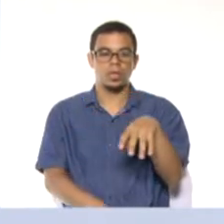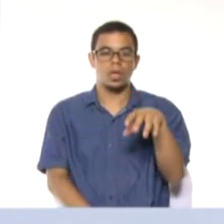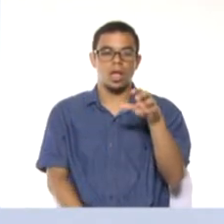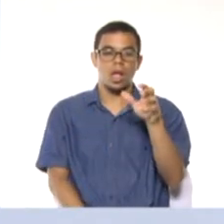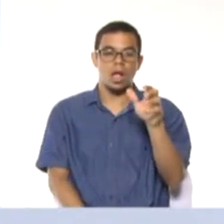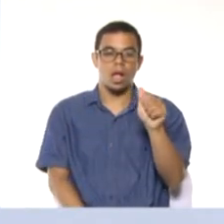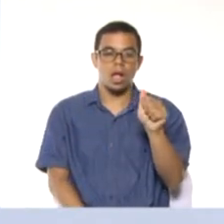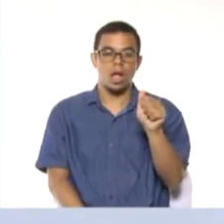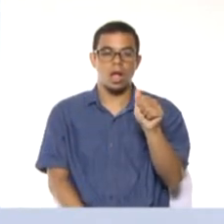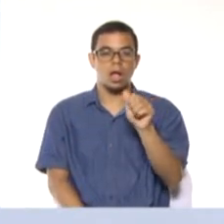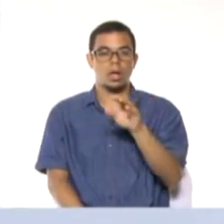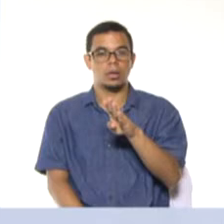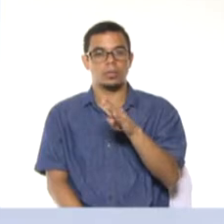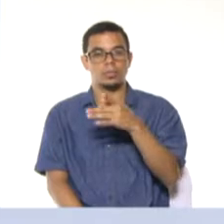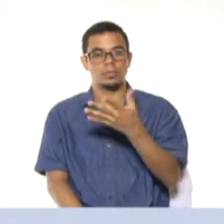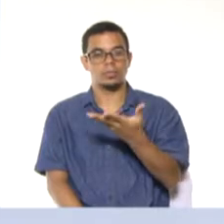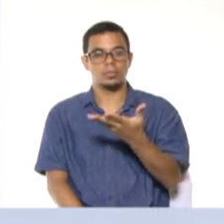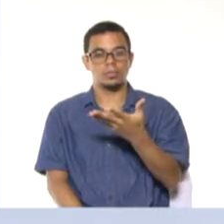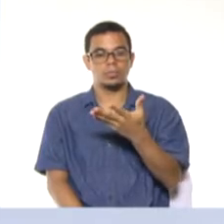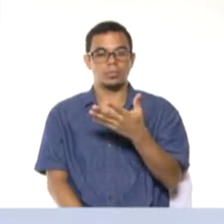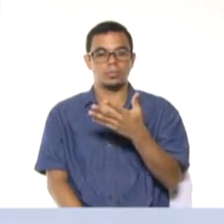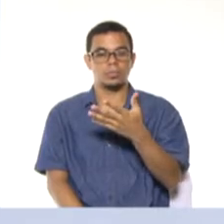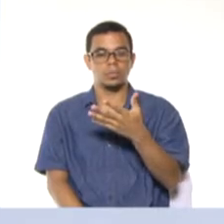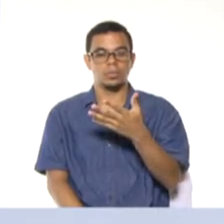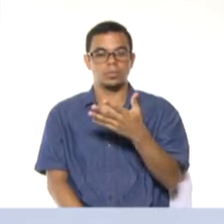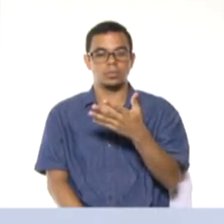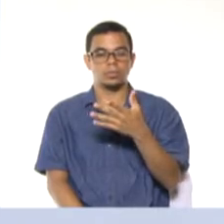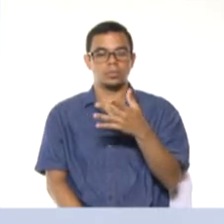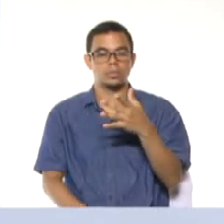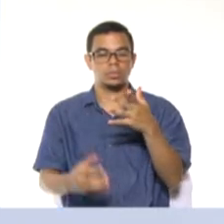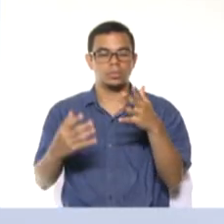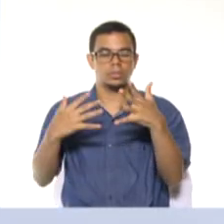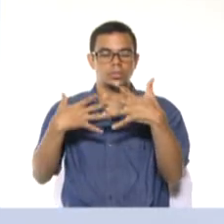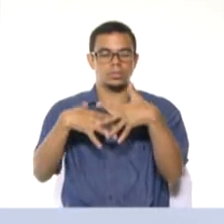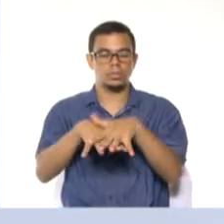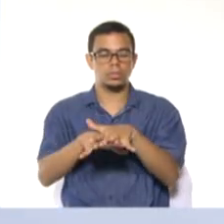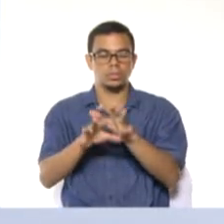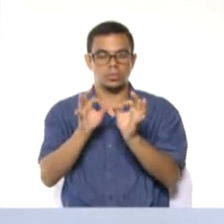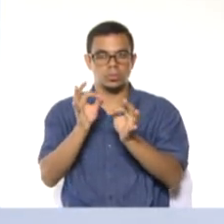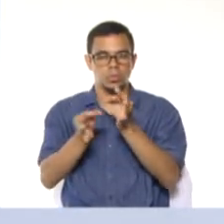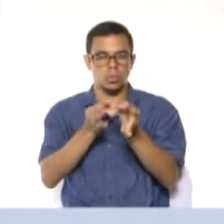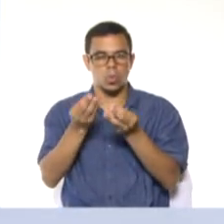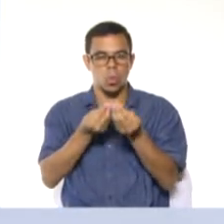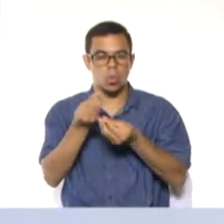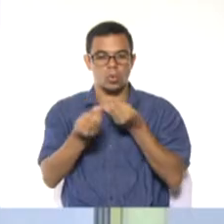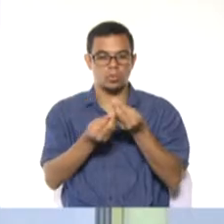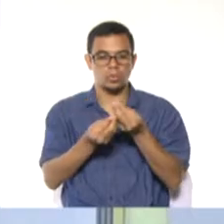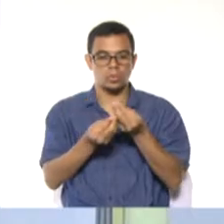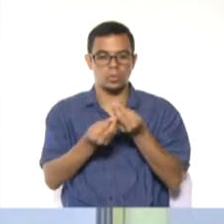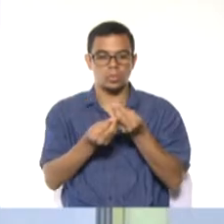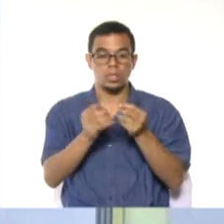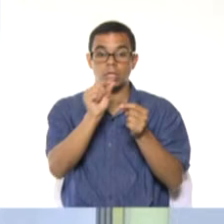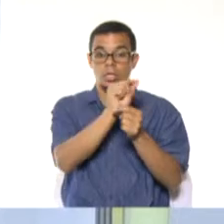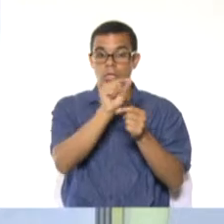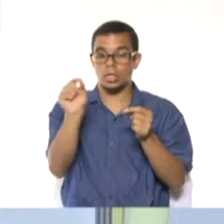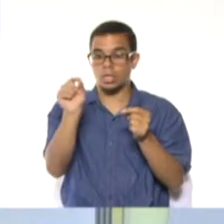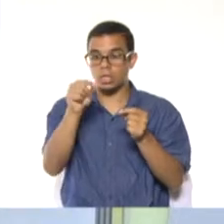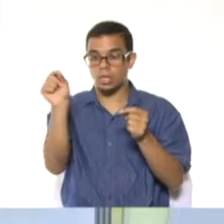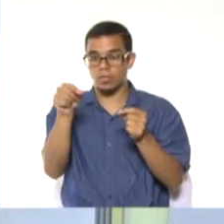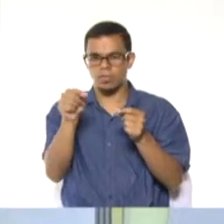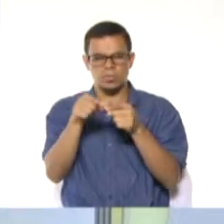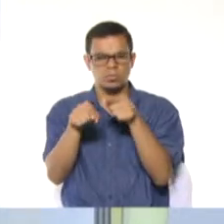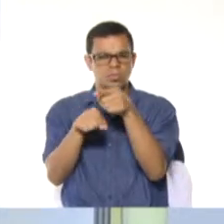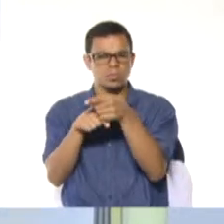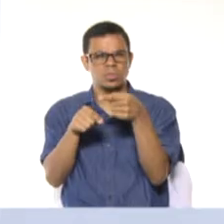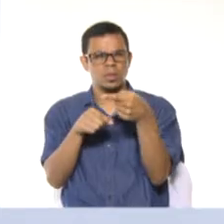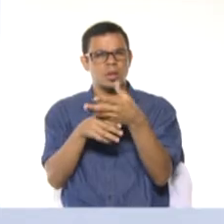esos elementos o compuestos y la flecha me va a indicar transformación, ¿sí? ¿Para